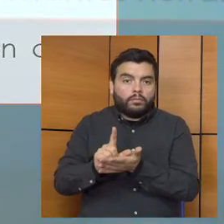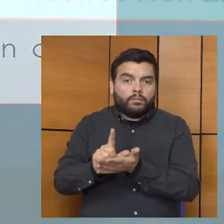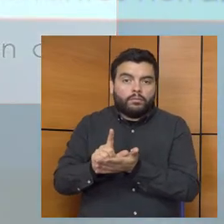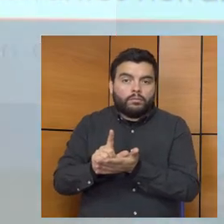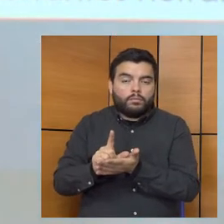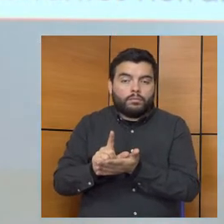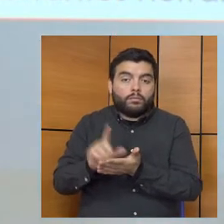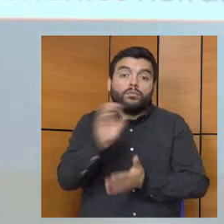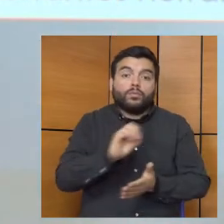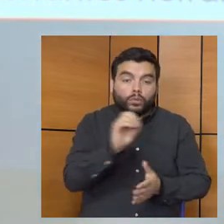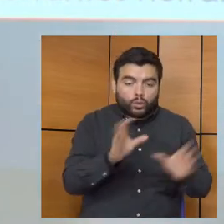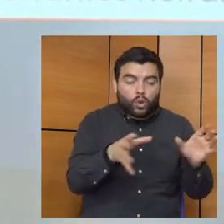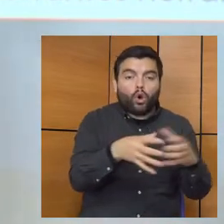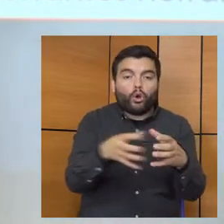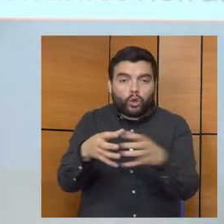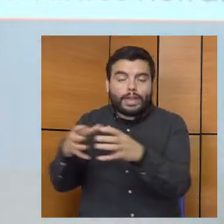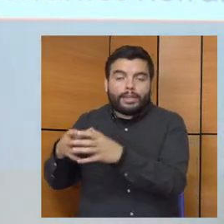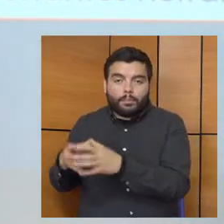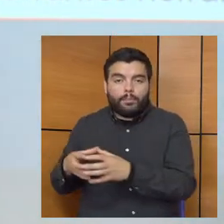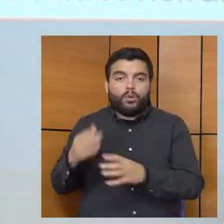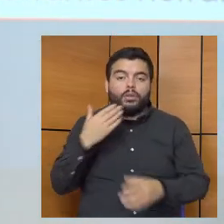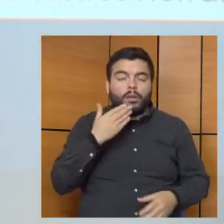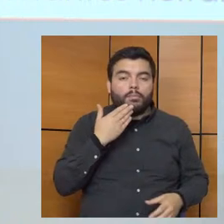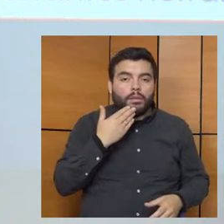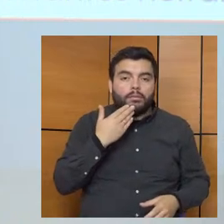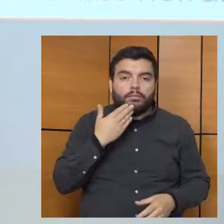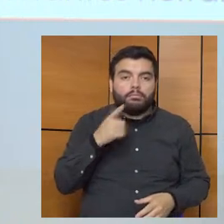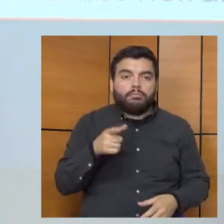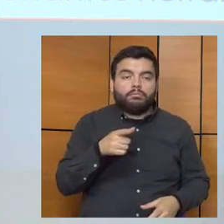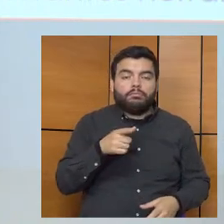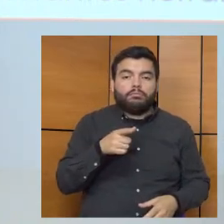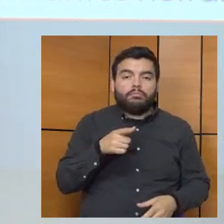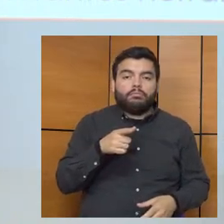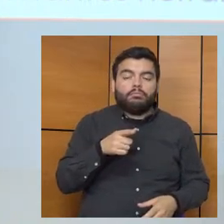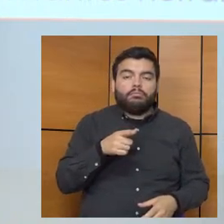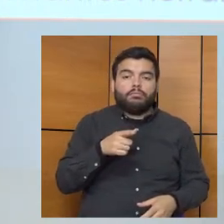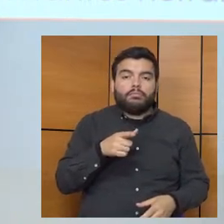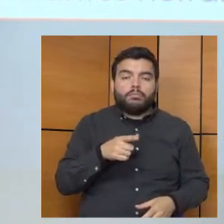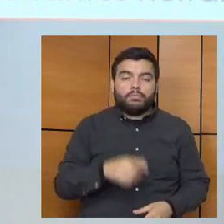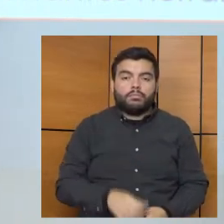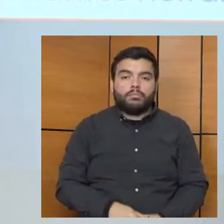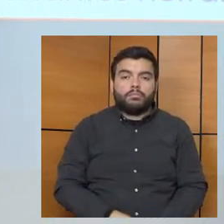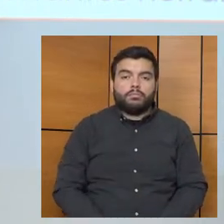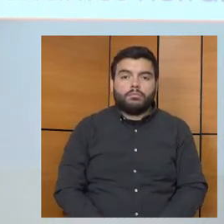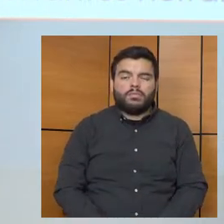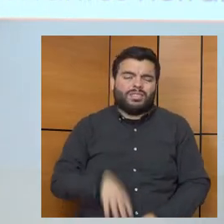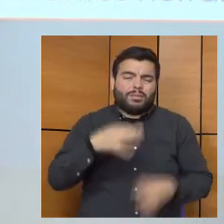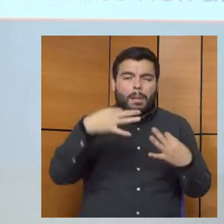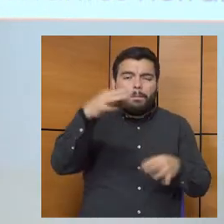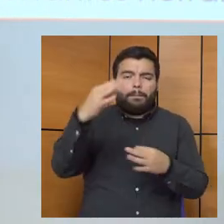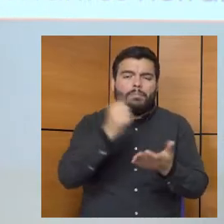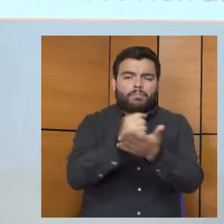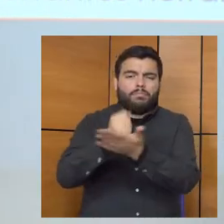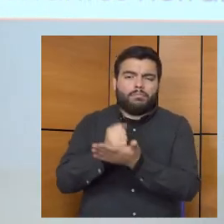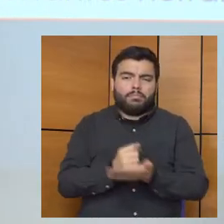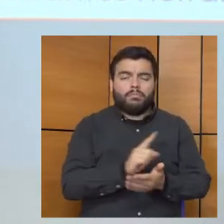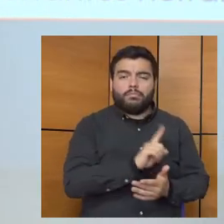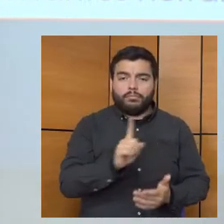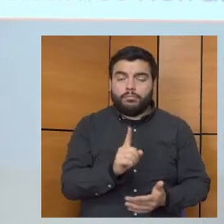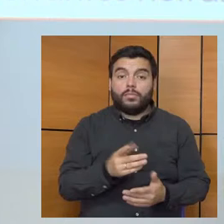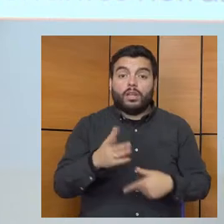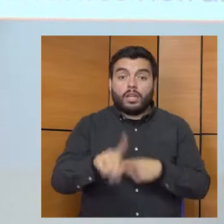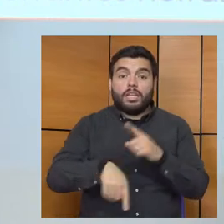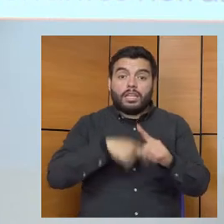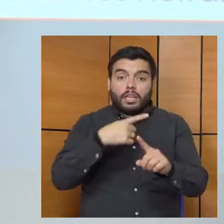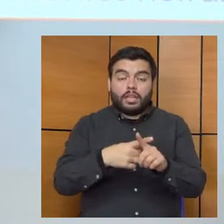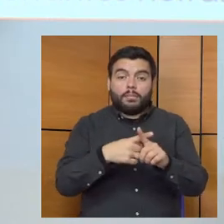distintos organismos que tienen que tener esos papeleos y gestiones, ¿no? Y la